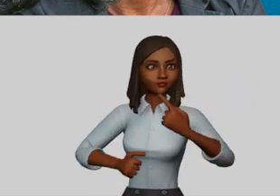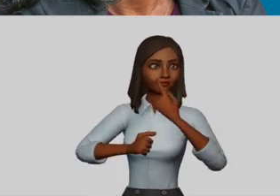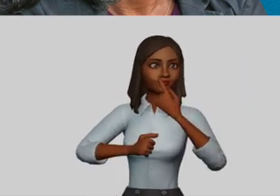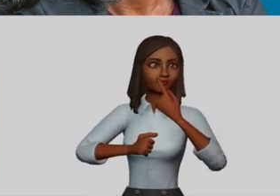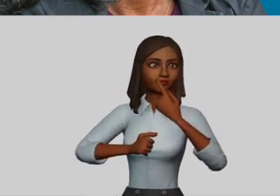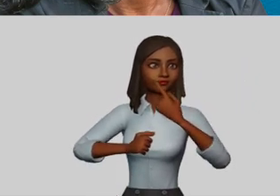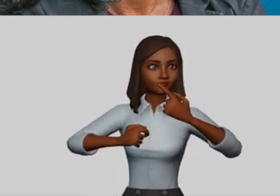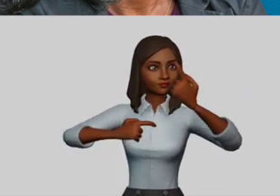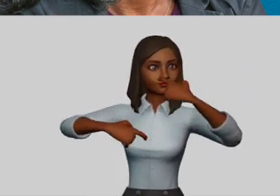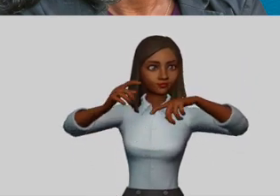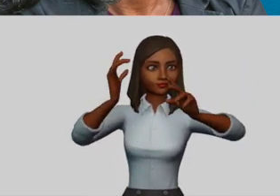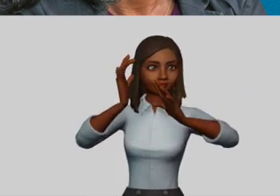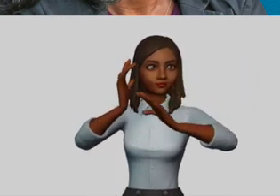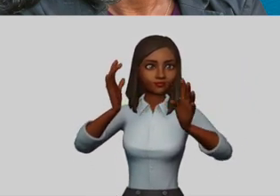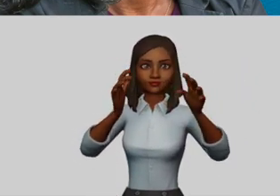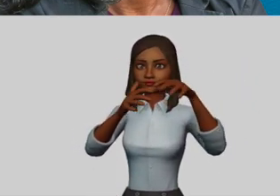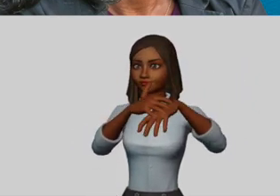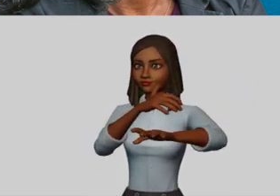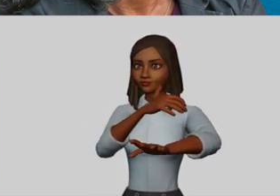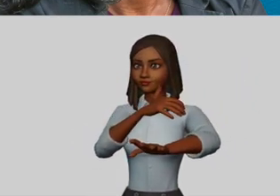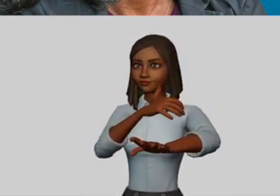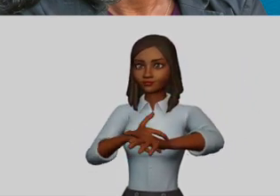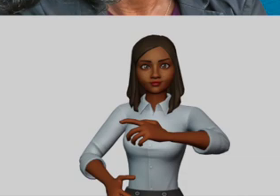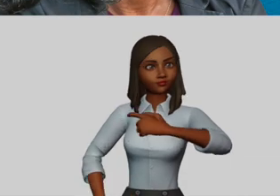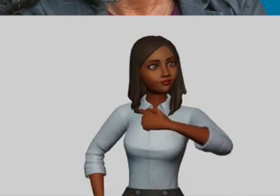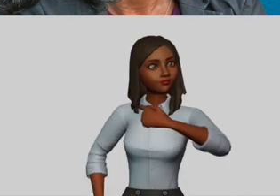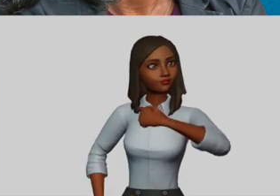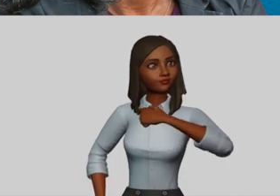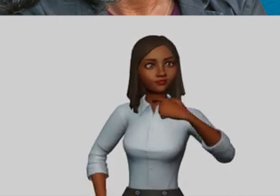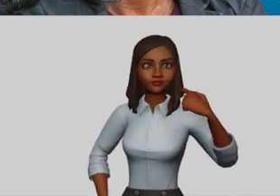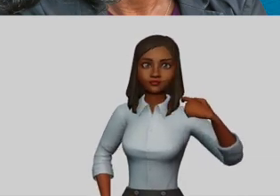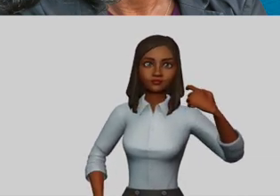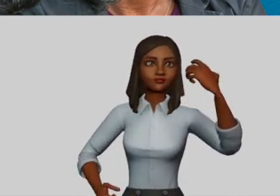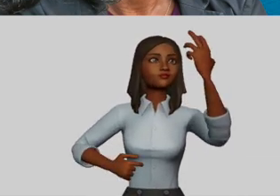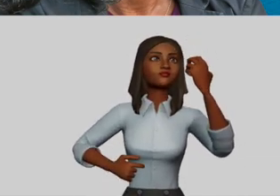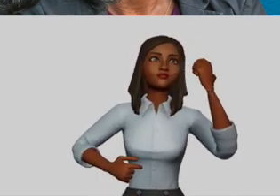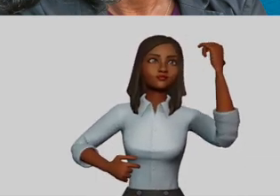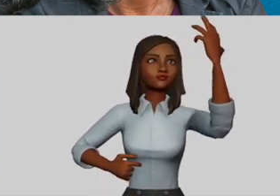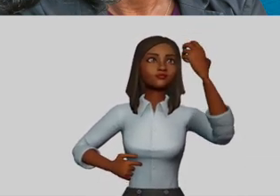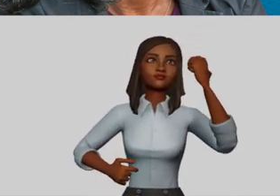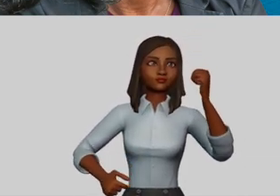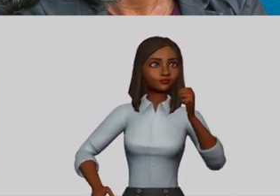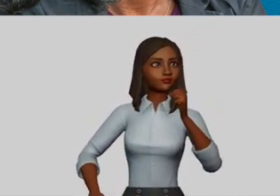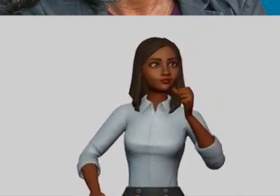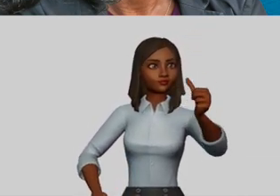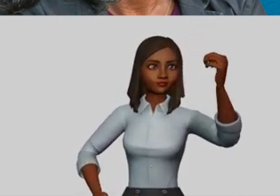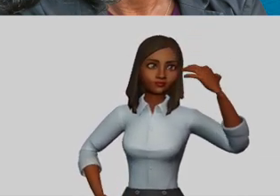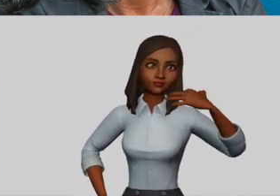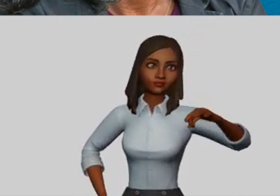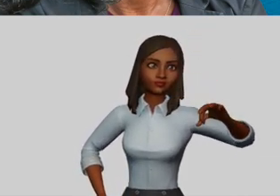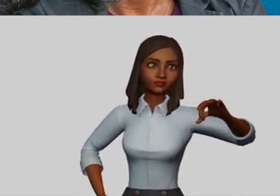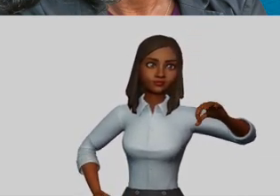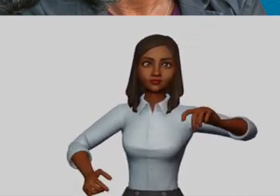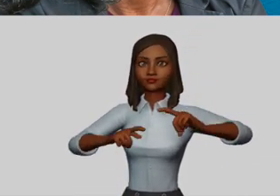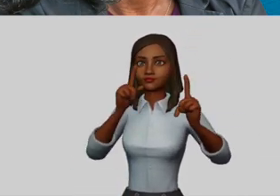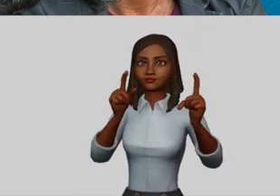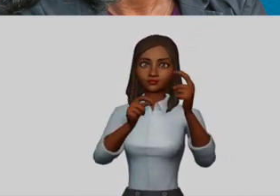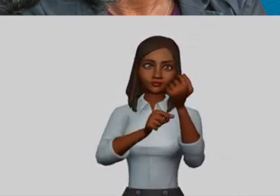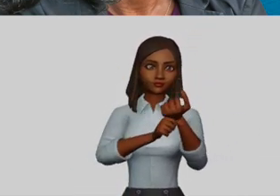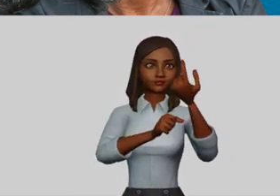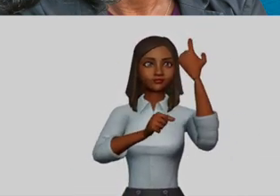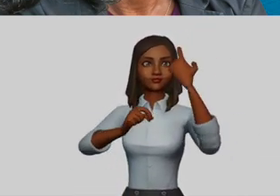un avatar. Entonces, por ese es el negocio. Yo no creo, y eso es lo que le quiero decir a